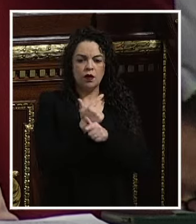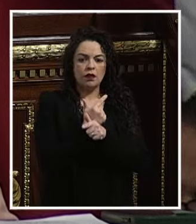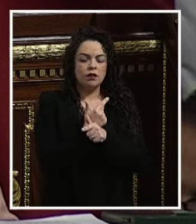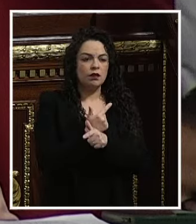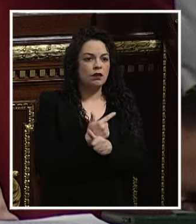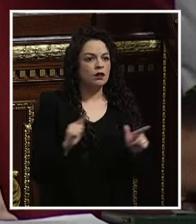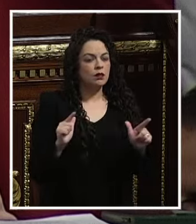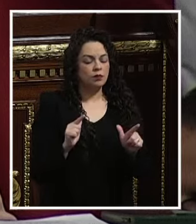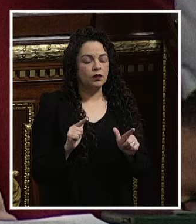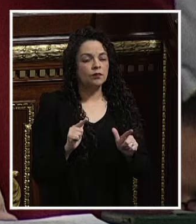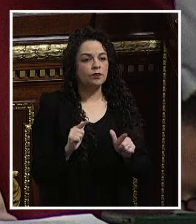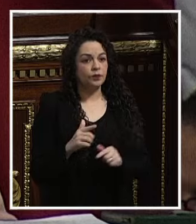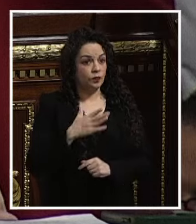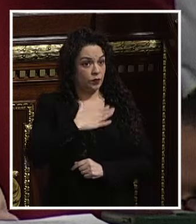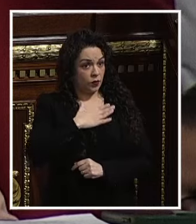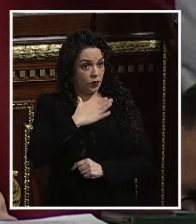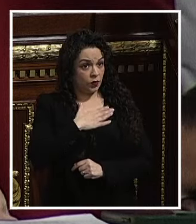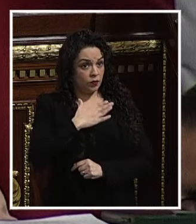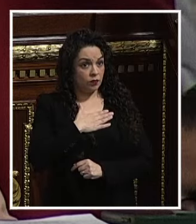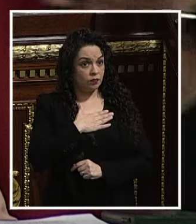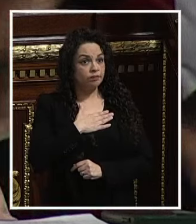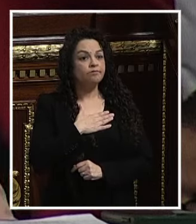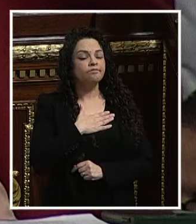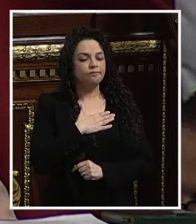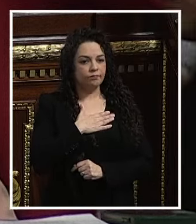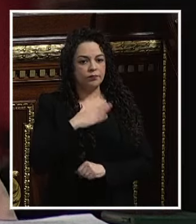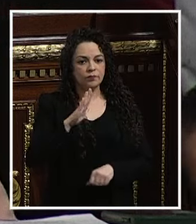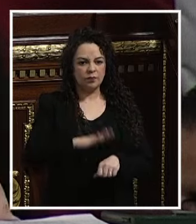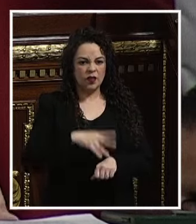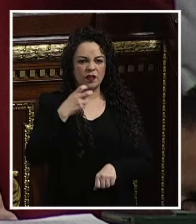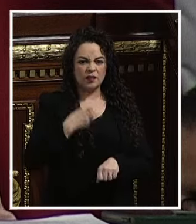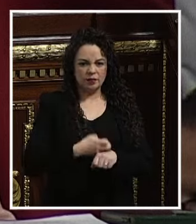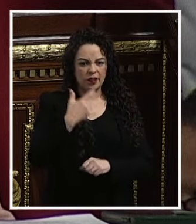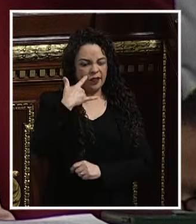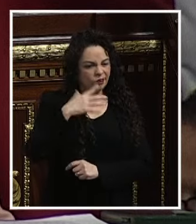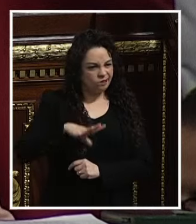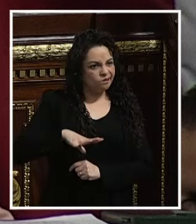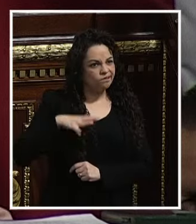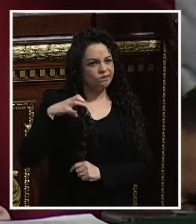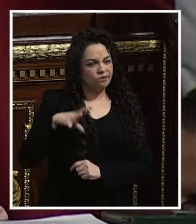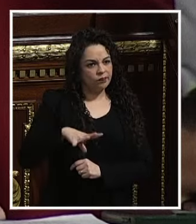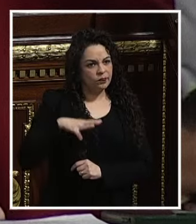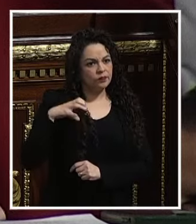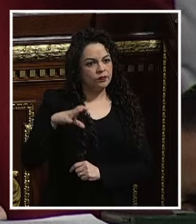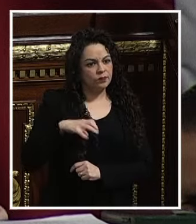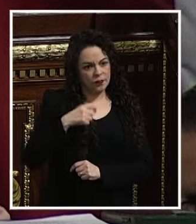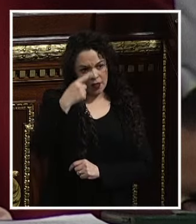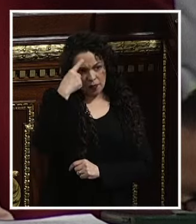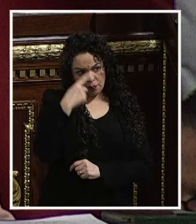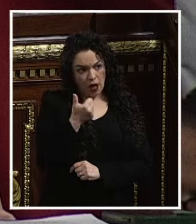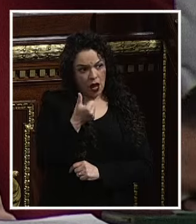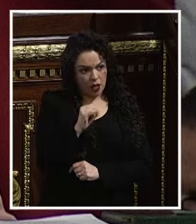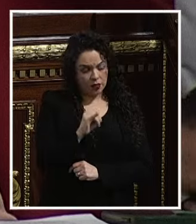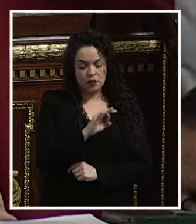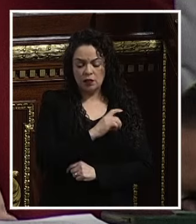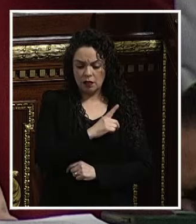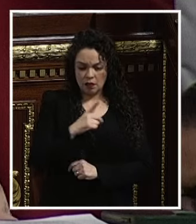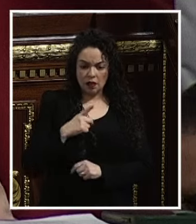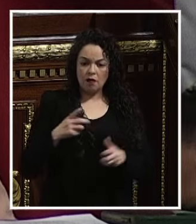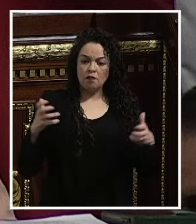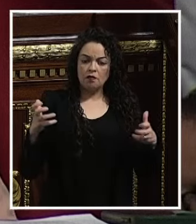mi parte, empeñaré mis mayores esfuerzos para garantizar que así sea, y al mismo